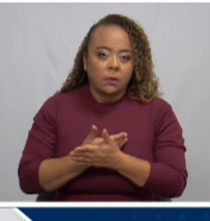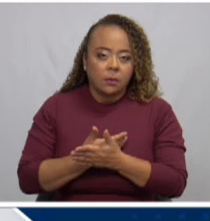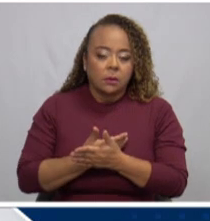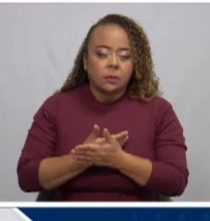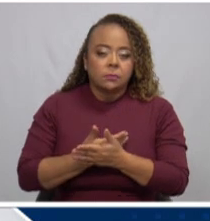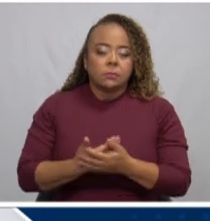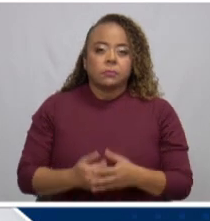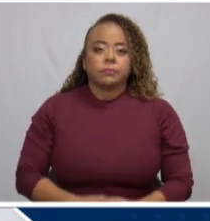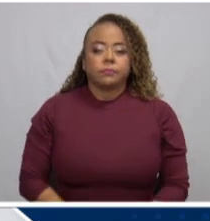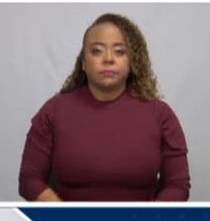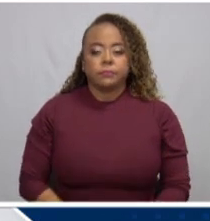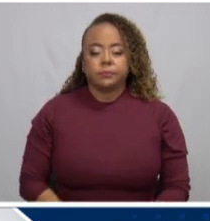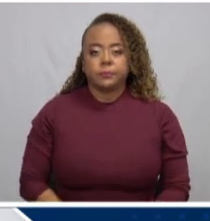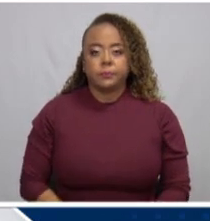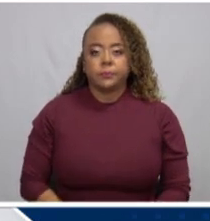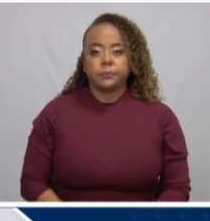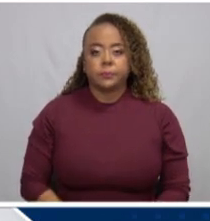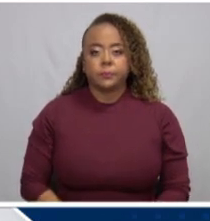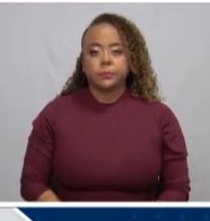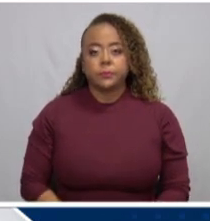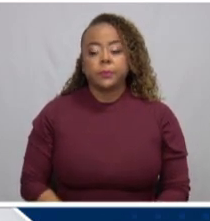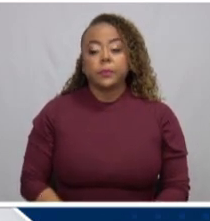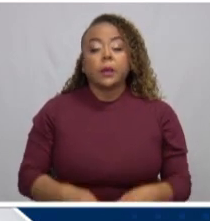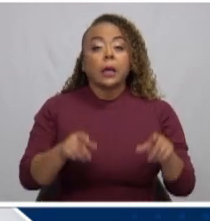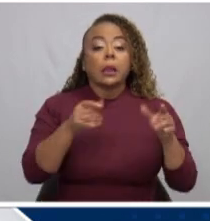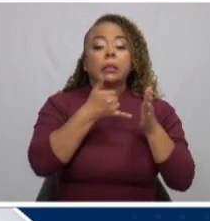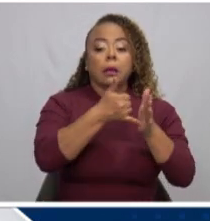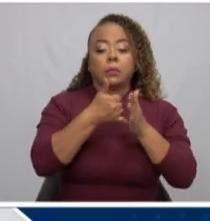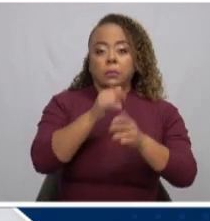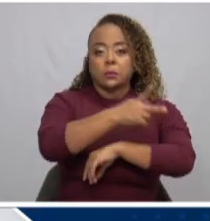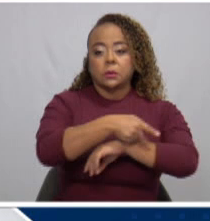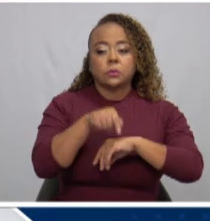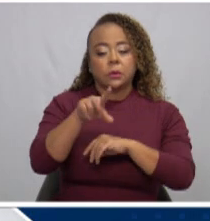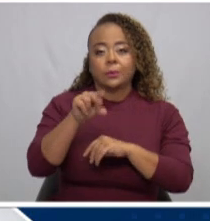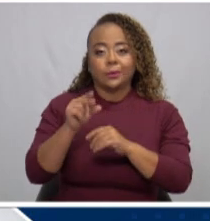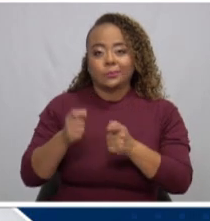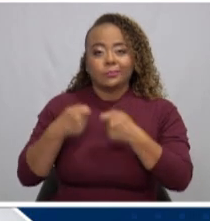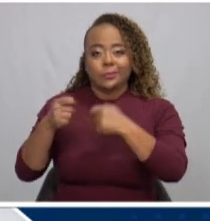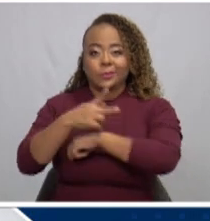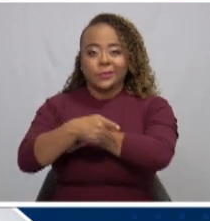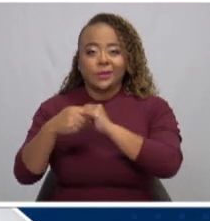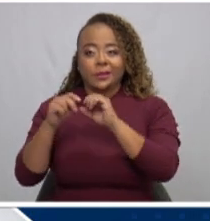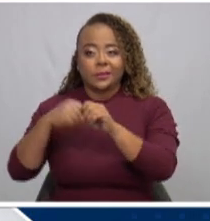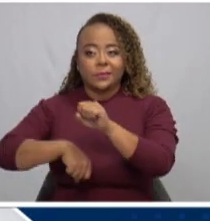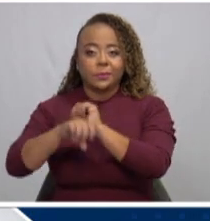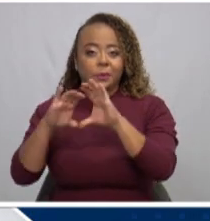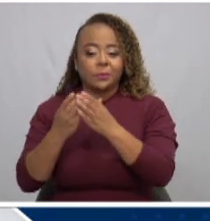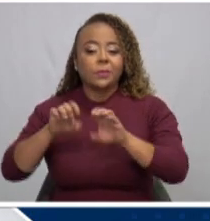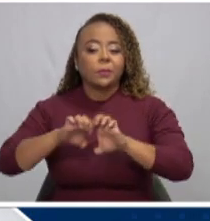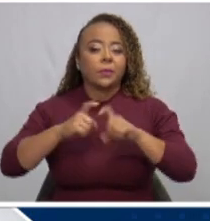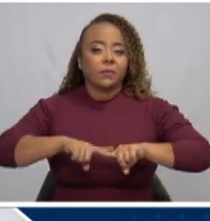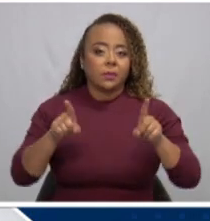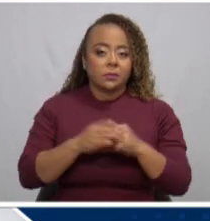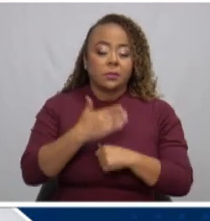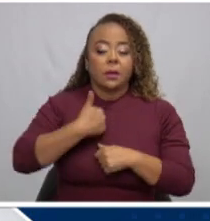un equipo completamente diferente de hecho los títulos del municipal puntaarenas usted no se los acredita el puntaarena fúbol club son equipos diferentes